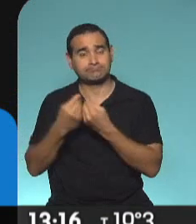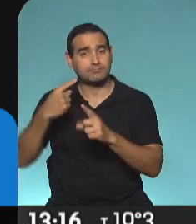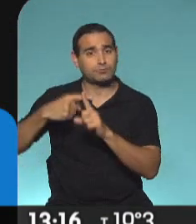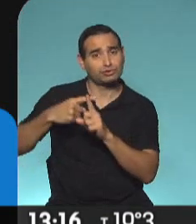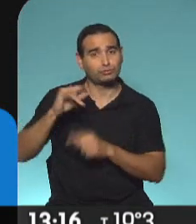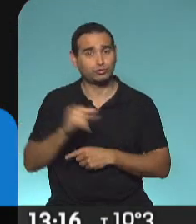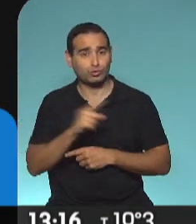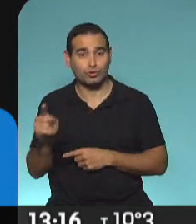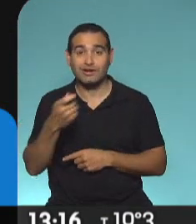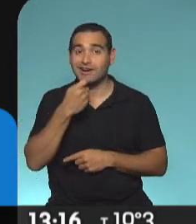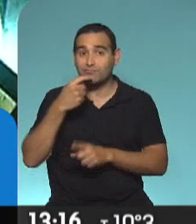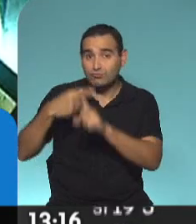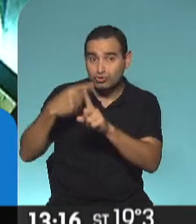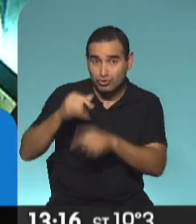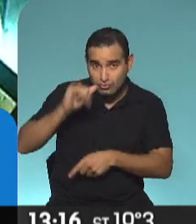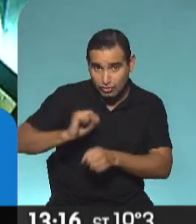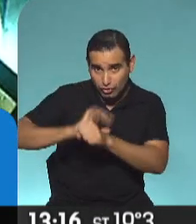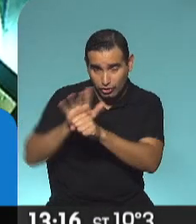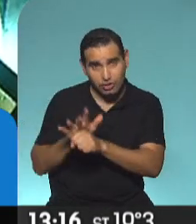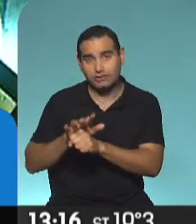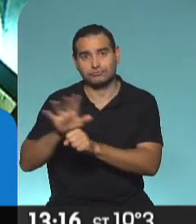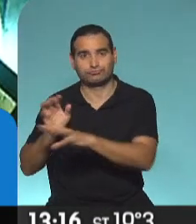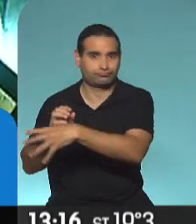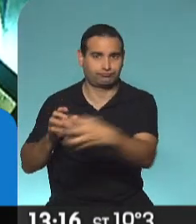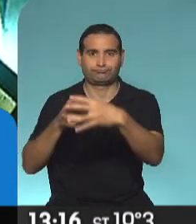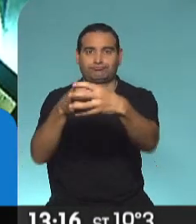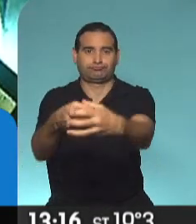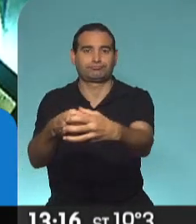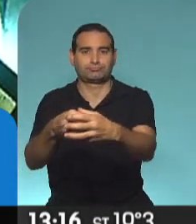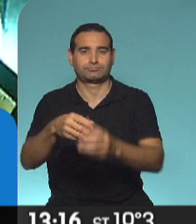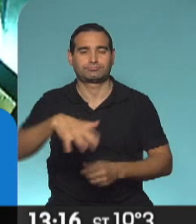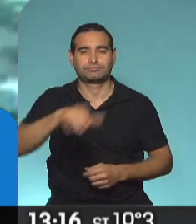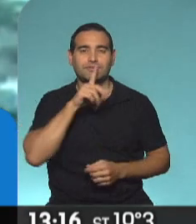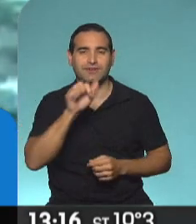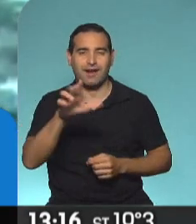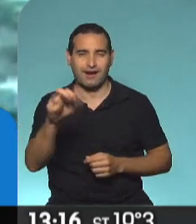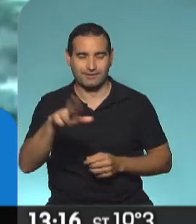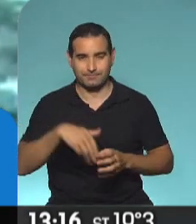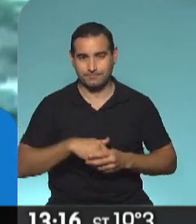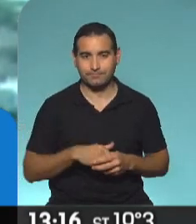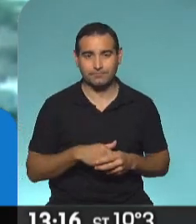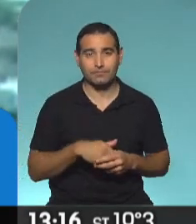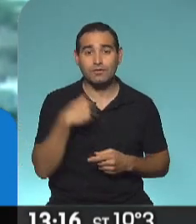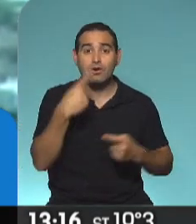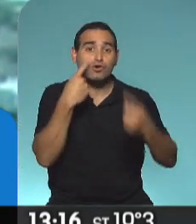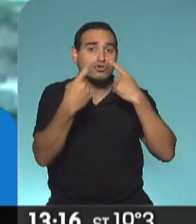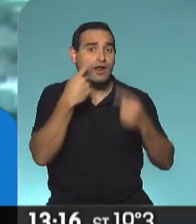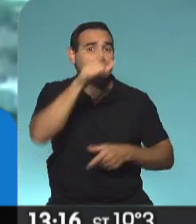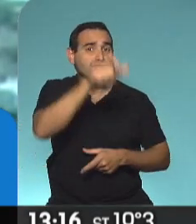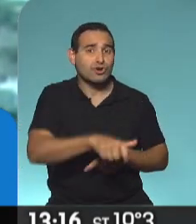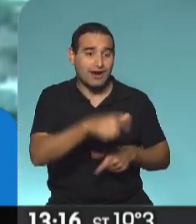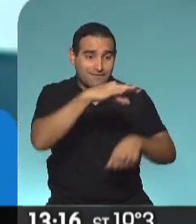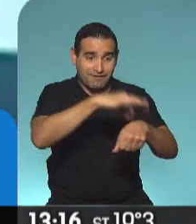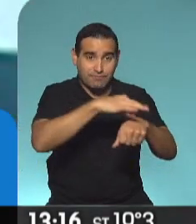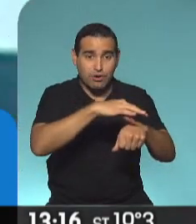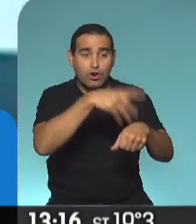dar positivo, se lo lleva al centro de aislamiento que tiene Tigre en Troncos del Talar. La epidemia la vamos a controlar si los contactos estrechos, aquellas